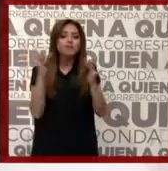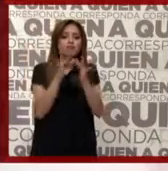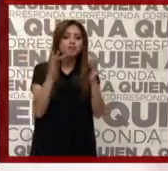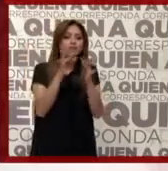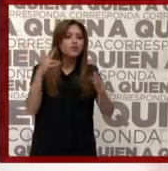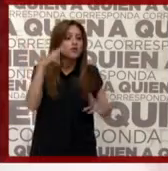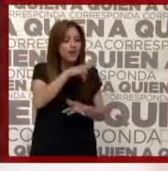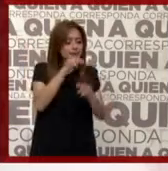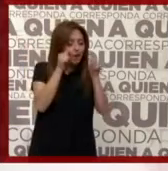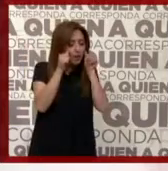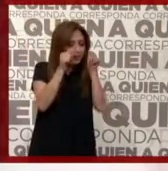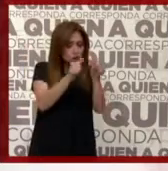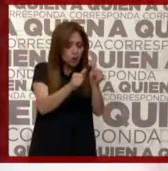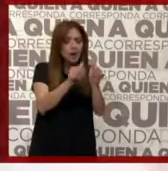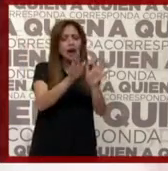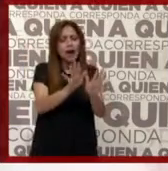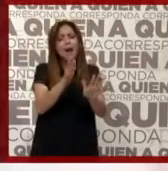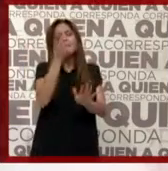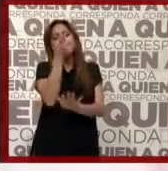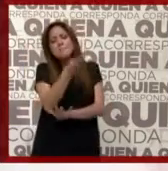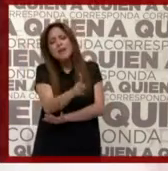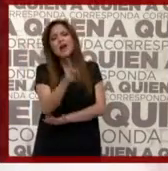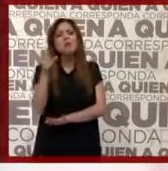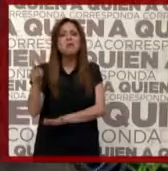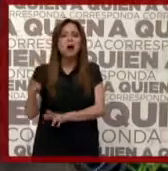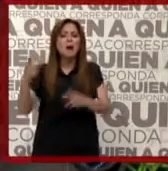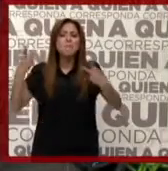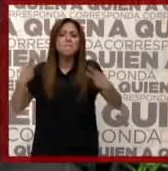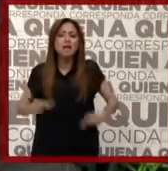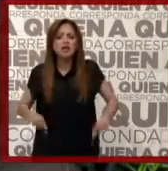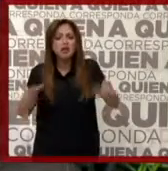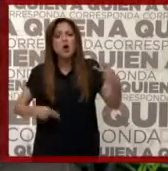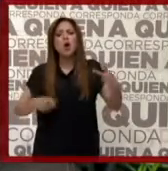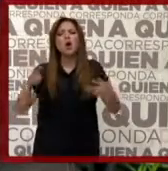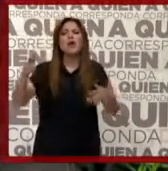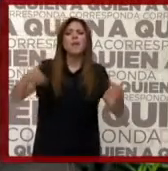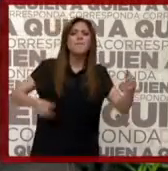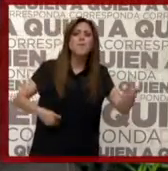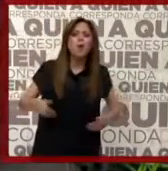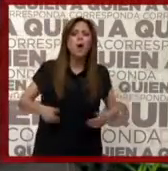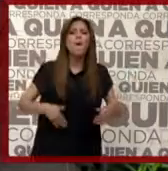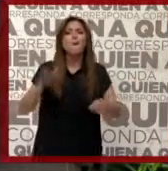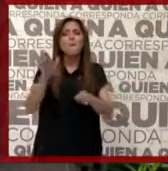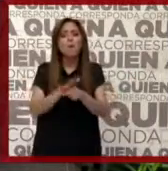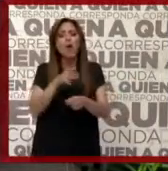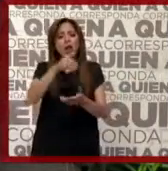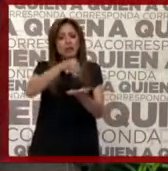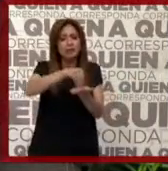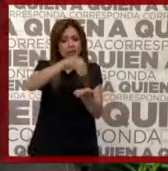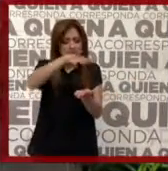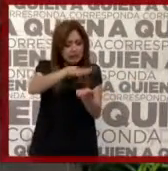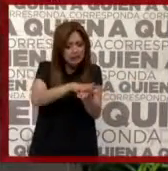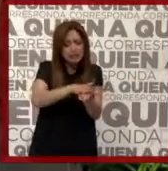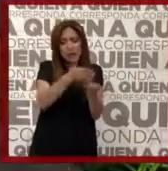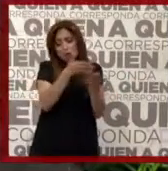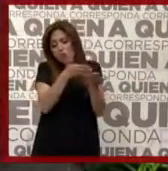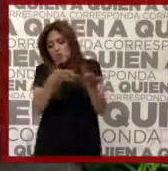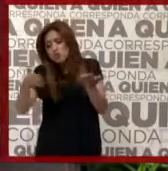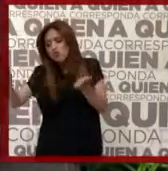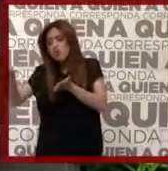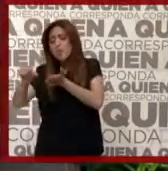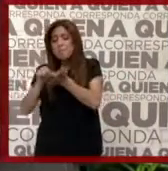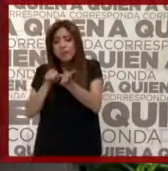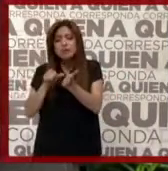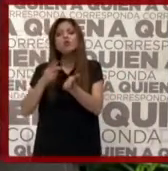pero por el otro lado si es un caso en donde la gente se queja porque la cita se la dieron dentro de mucho tiempo revisamos